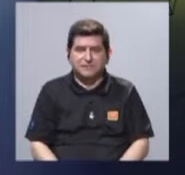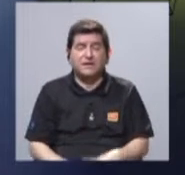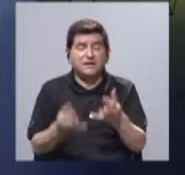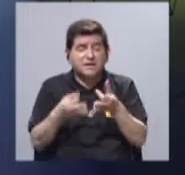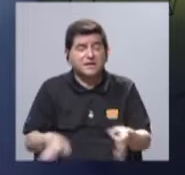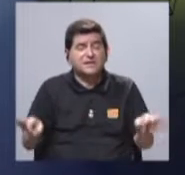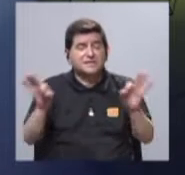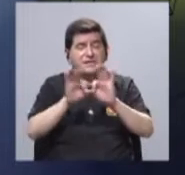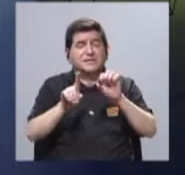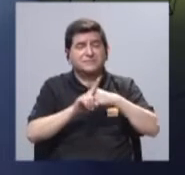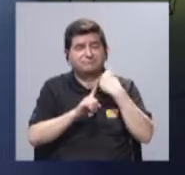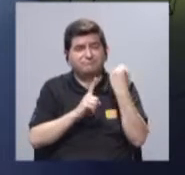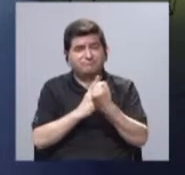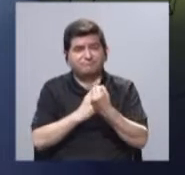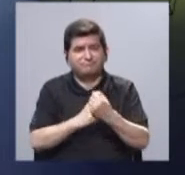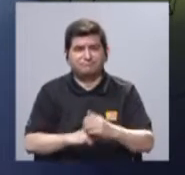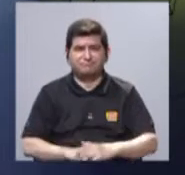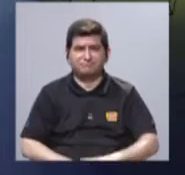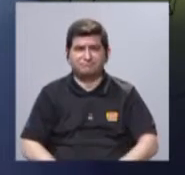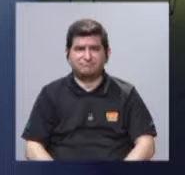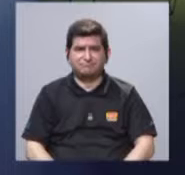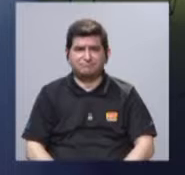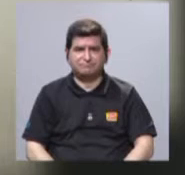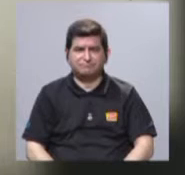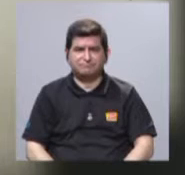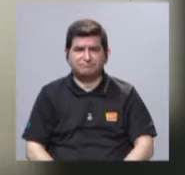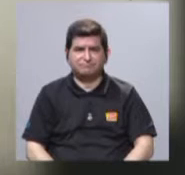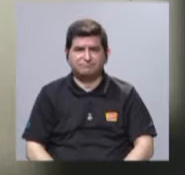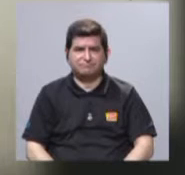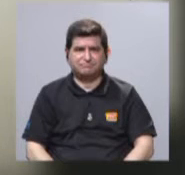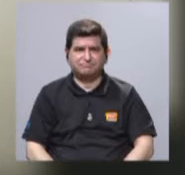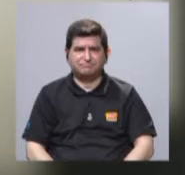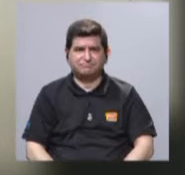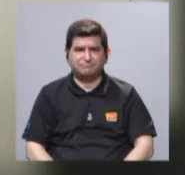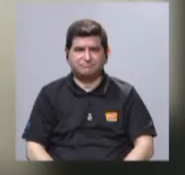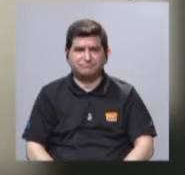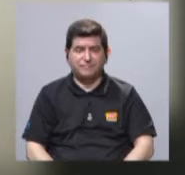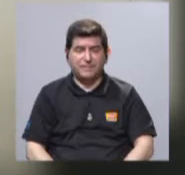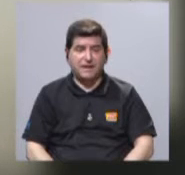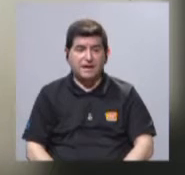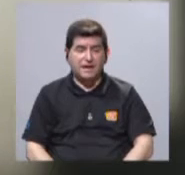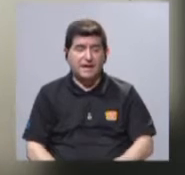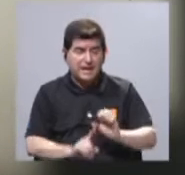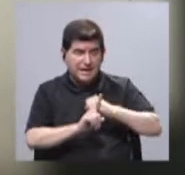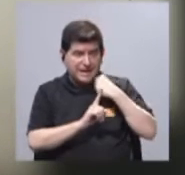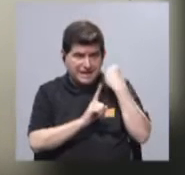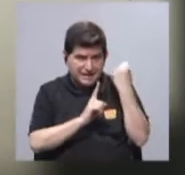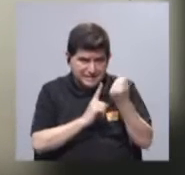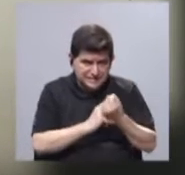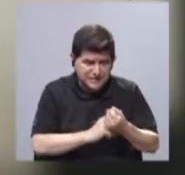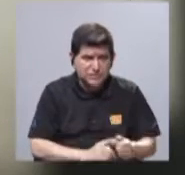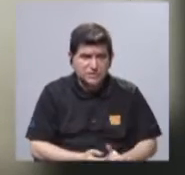son importantes y luego el este repunte